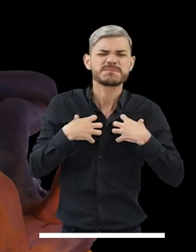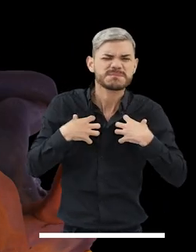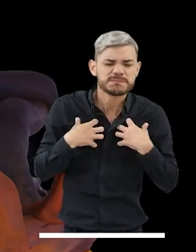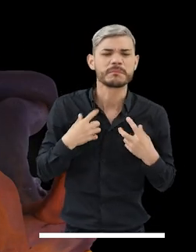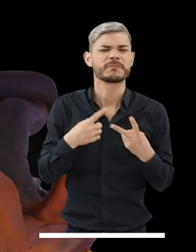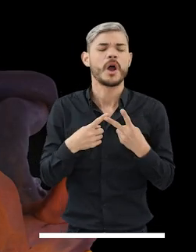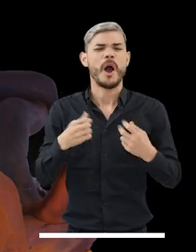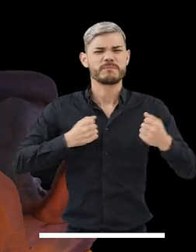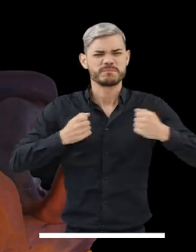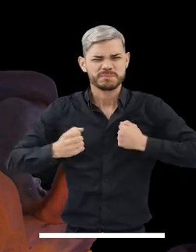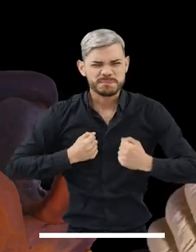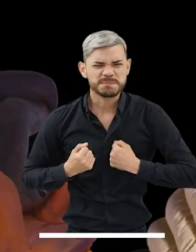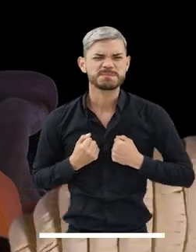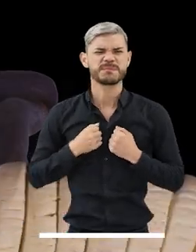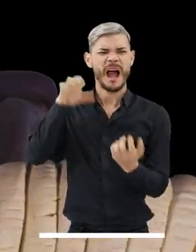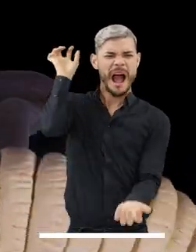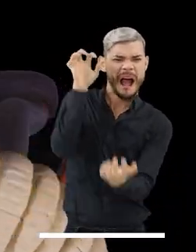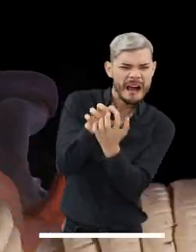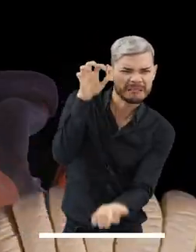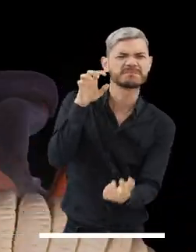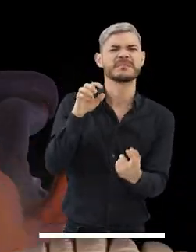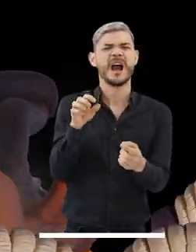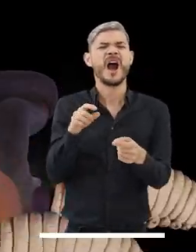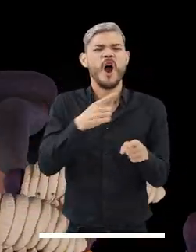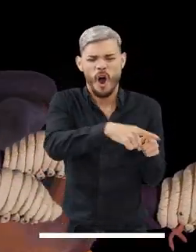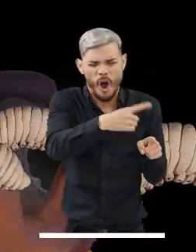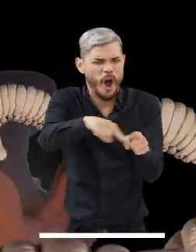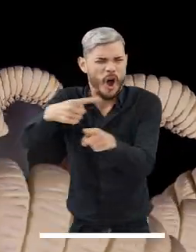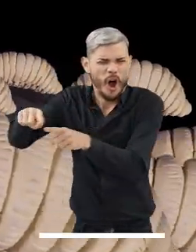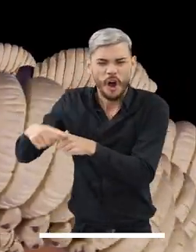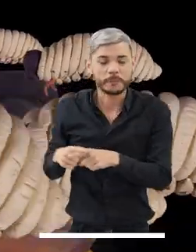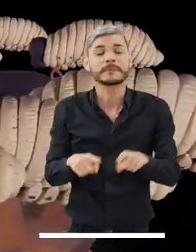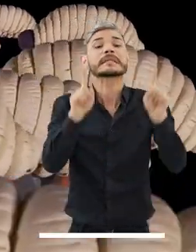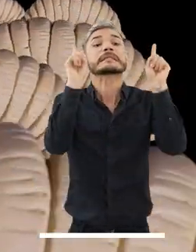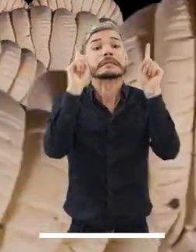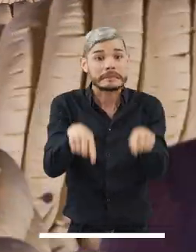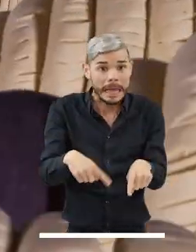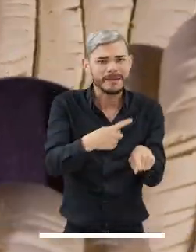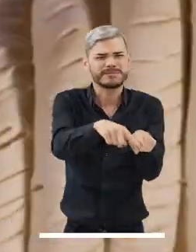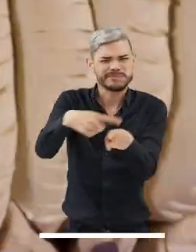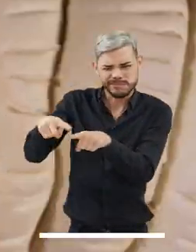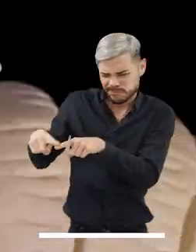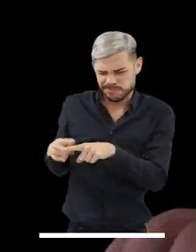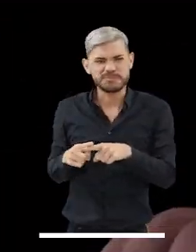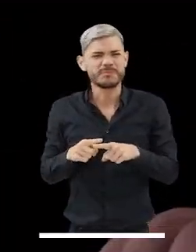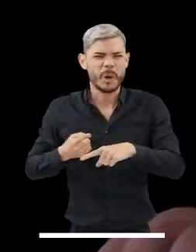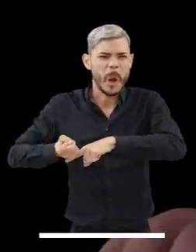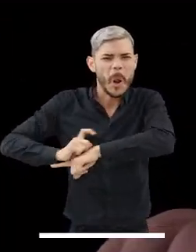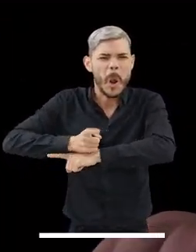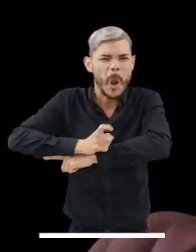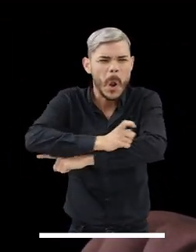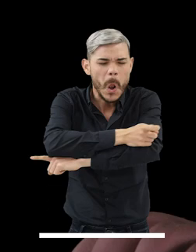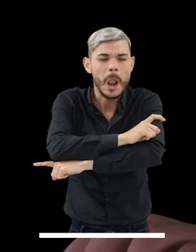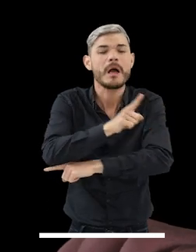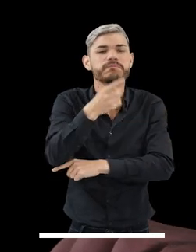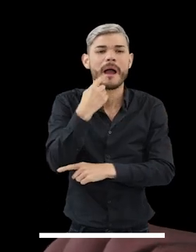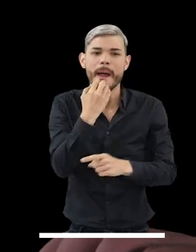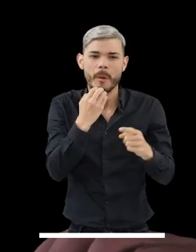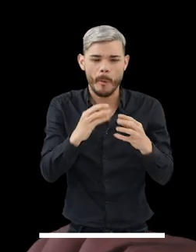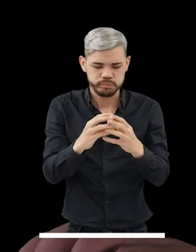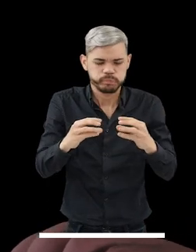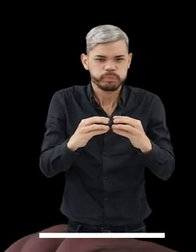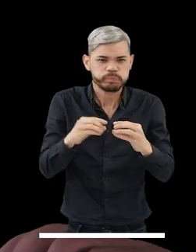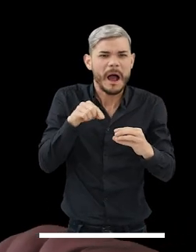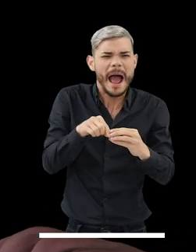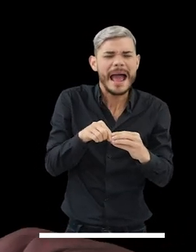monos, caimanes, borugos, armadillos, entre muchos otros. Y gran variedad de insectos, entre ellos el mojojoy,